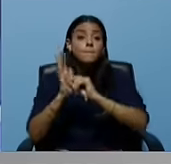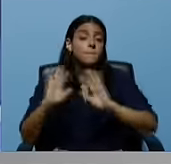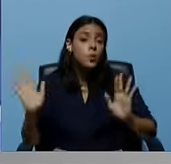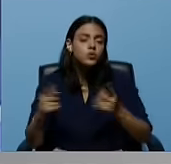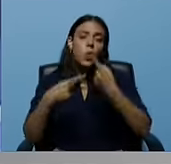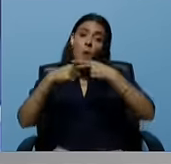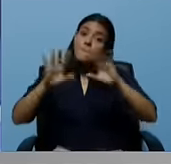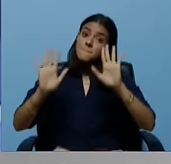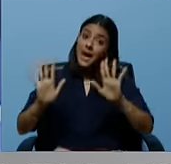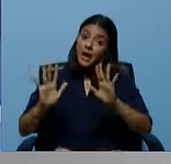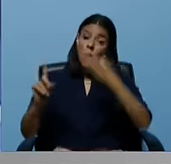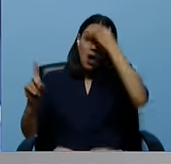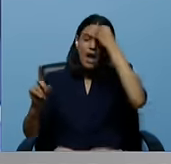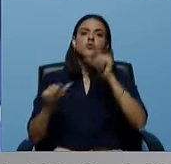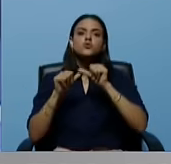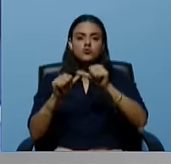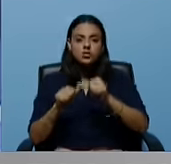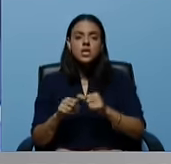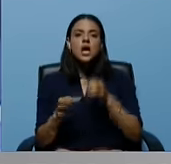González Urrutia.